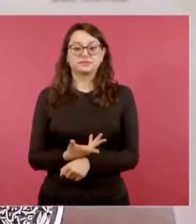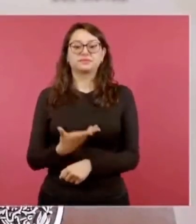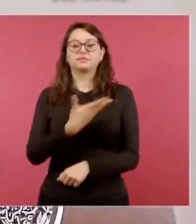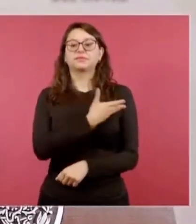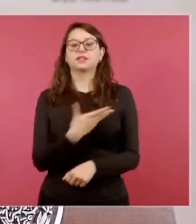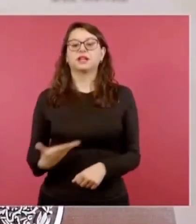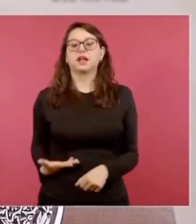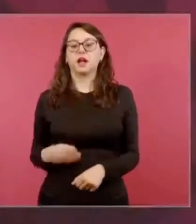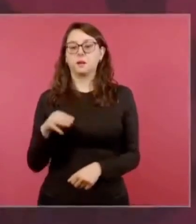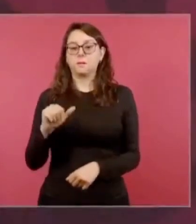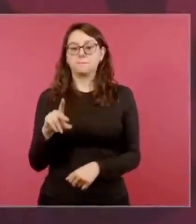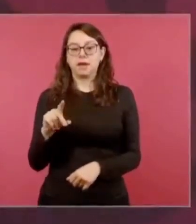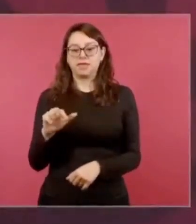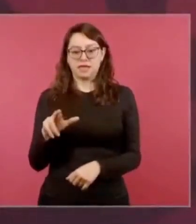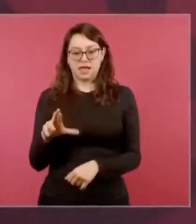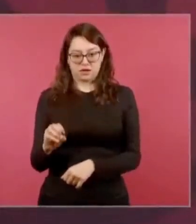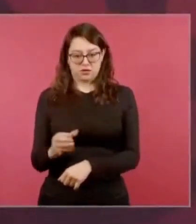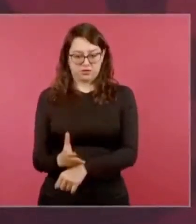Madero